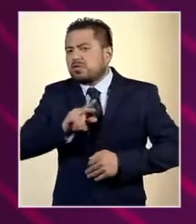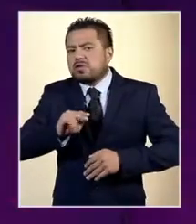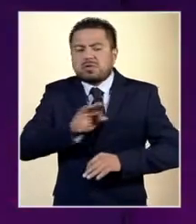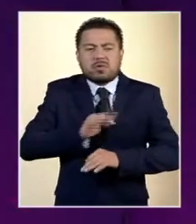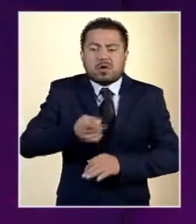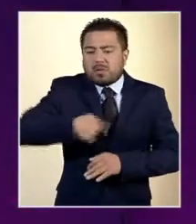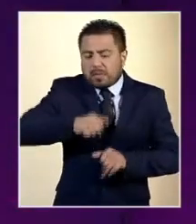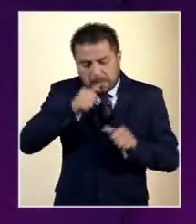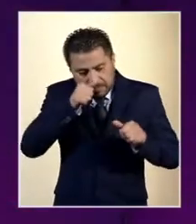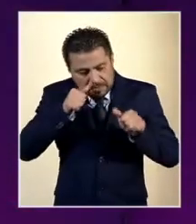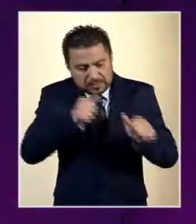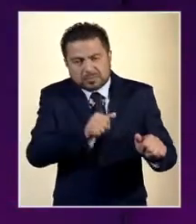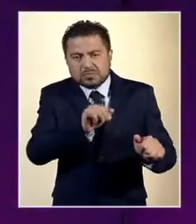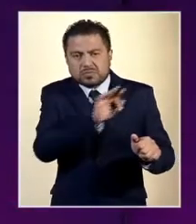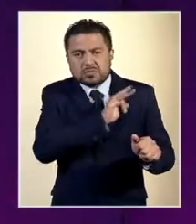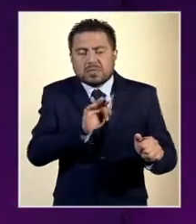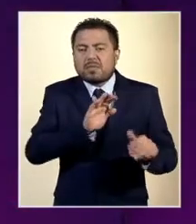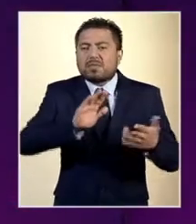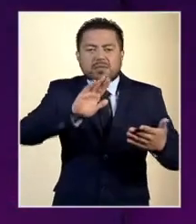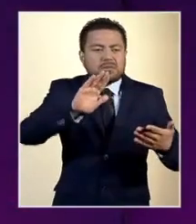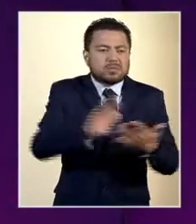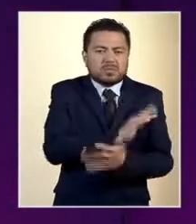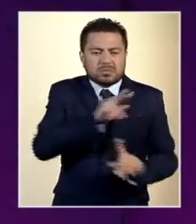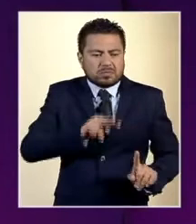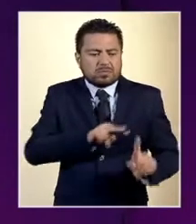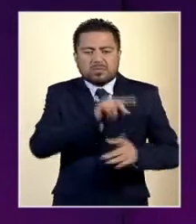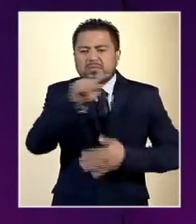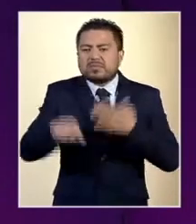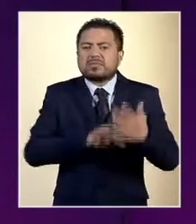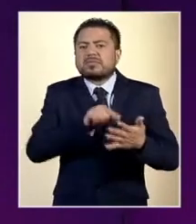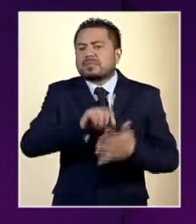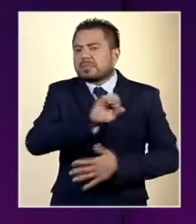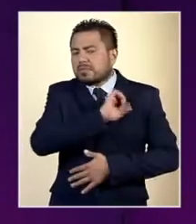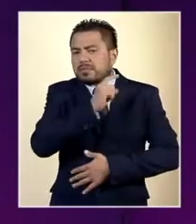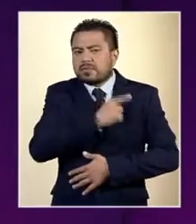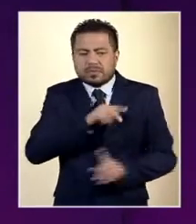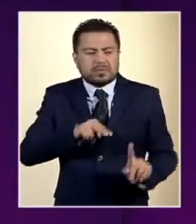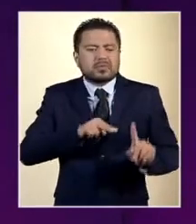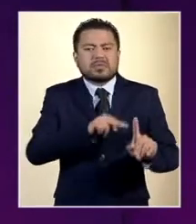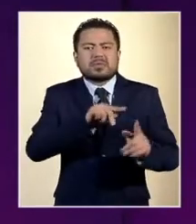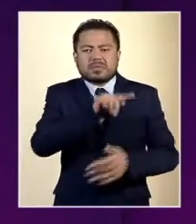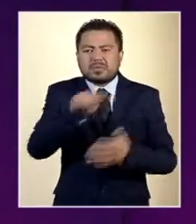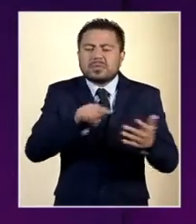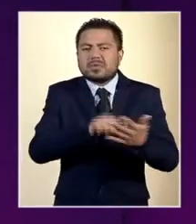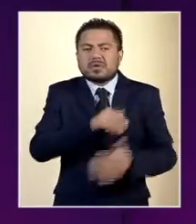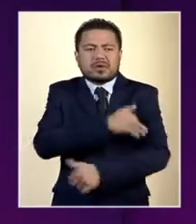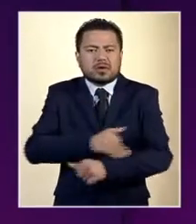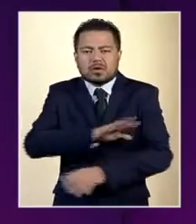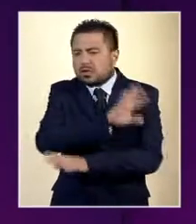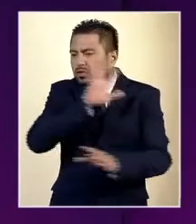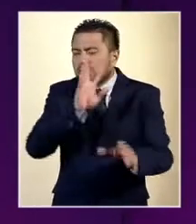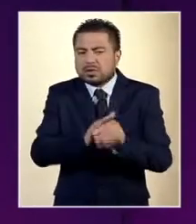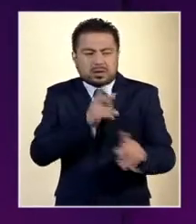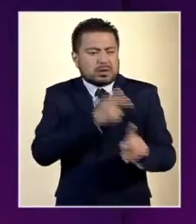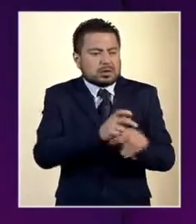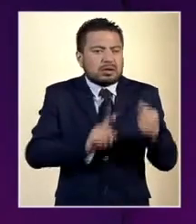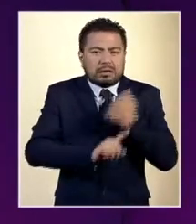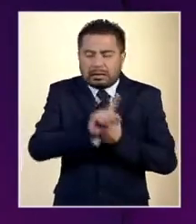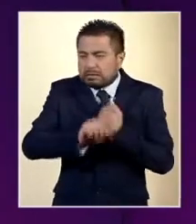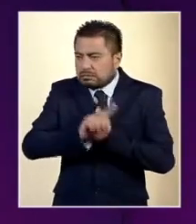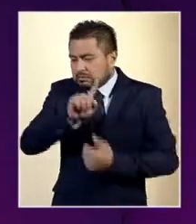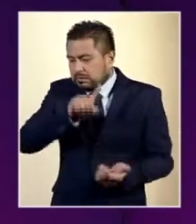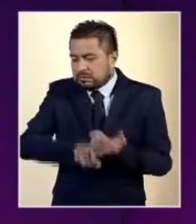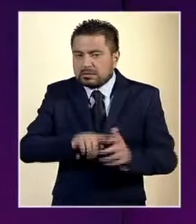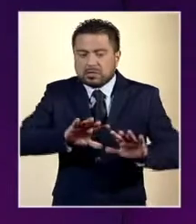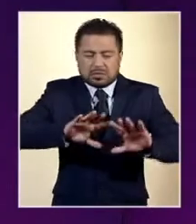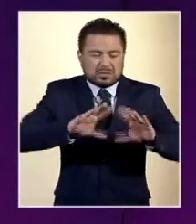nosotros podamos atenderlos. Además, pues verlo en el espacio de salud, verlo en el espacio familiar, pues vemos que todo eso va afectando. Entonces,